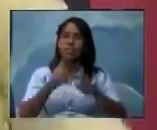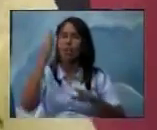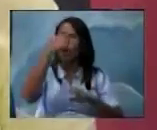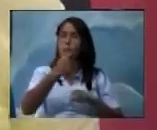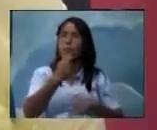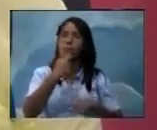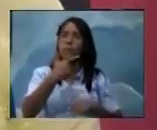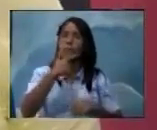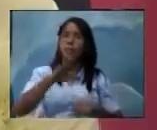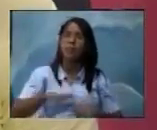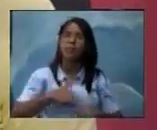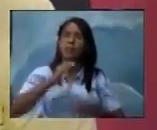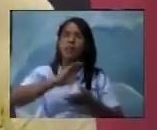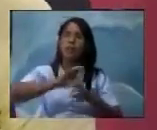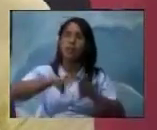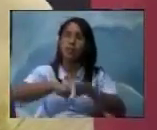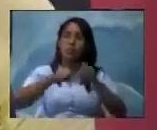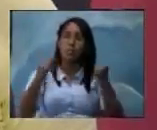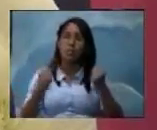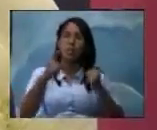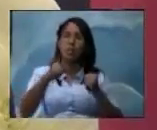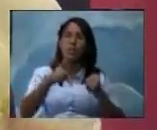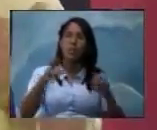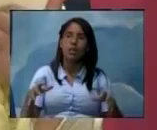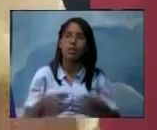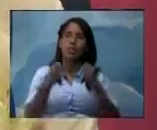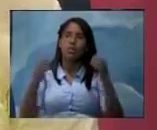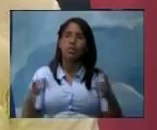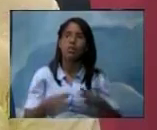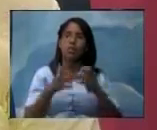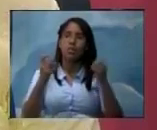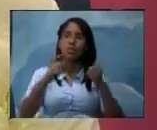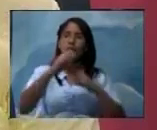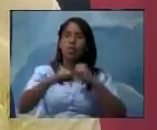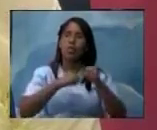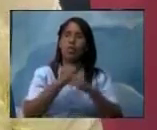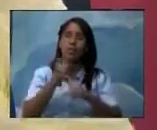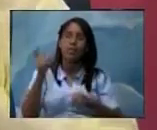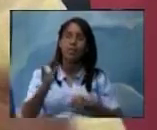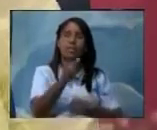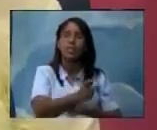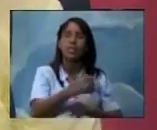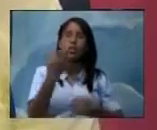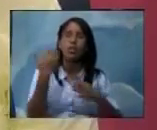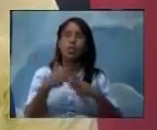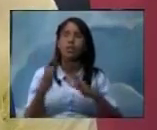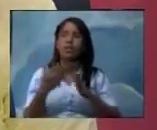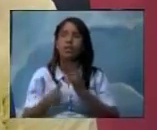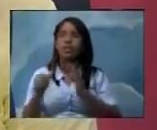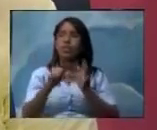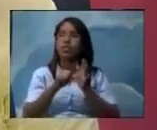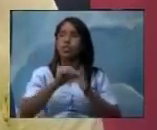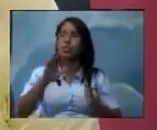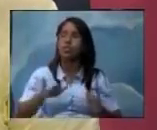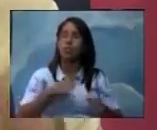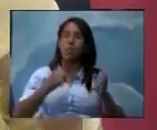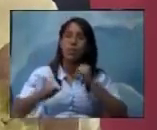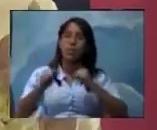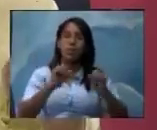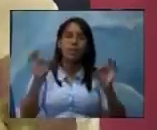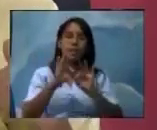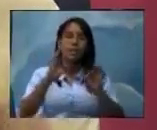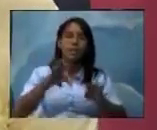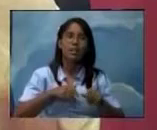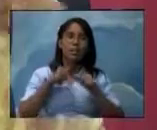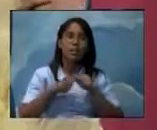hasta bellas pero que se puedan romper, como el barro cocido, que son las obras del ser humano, en cualquier ámbito donde se pueda mover,